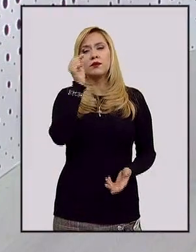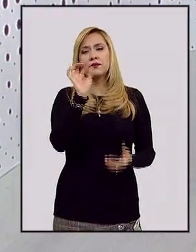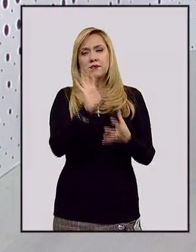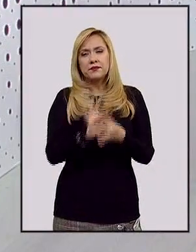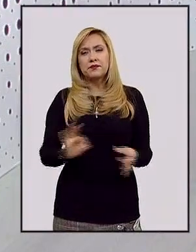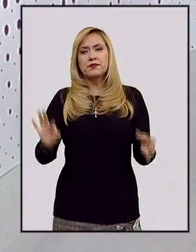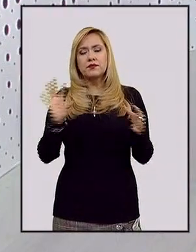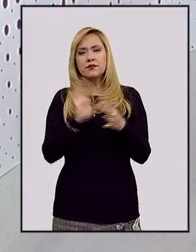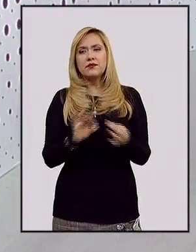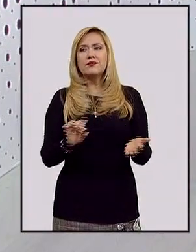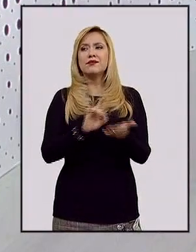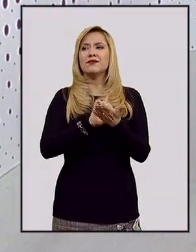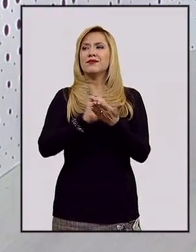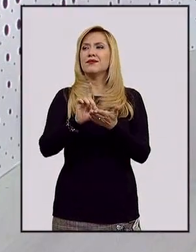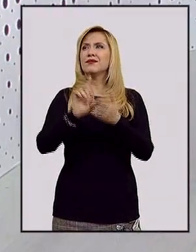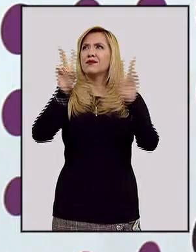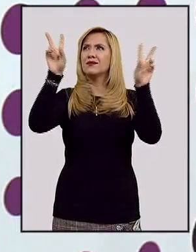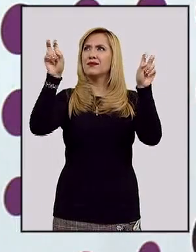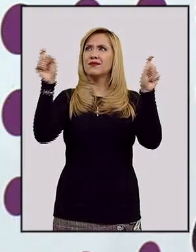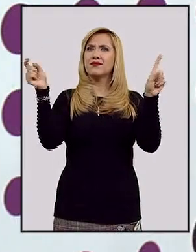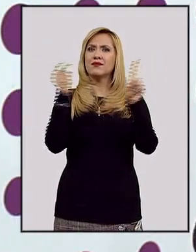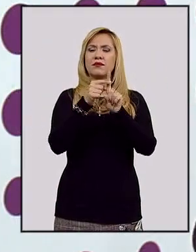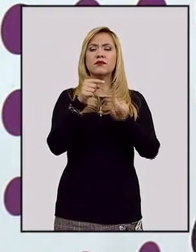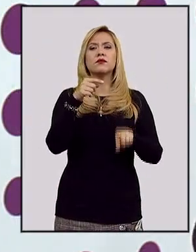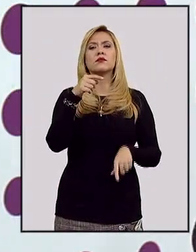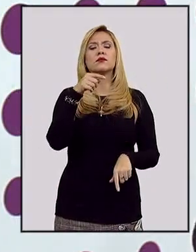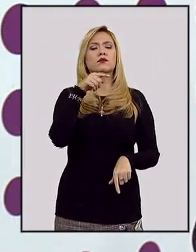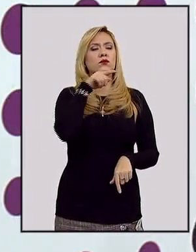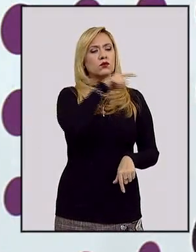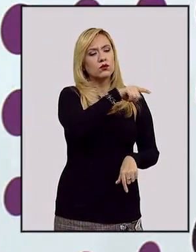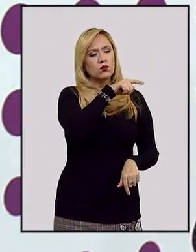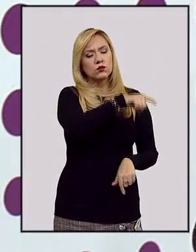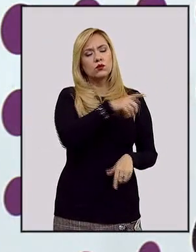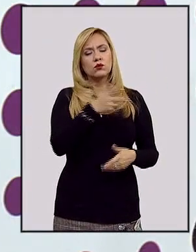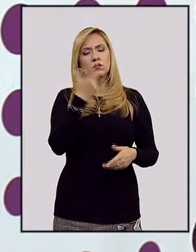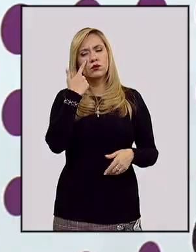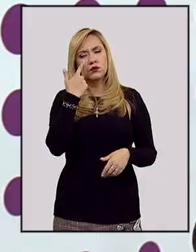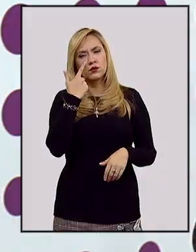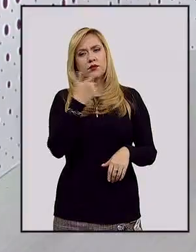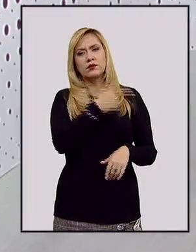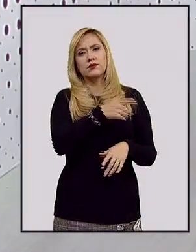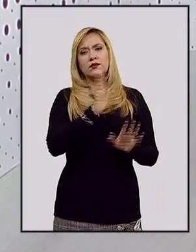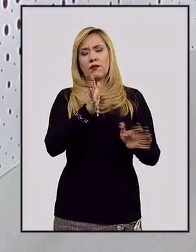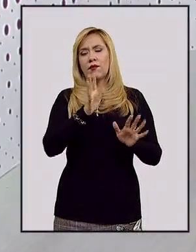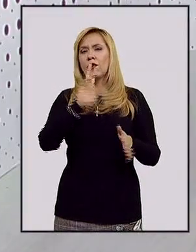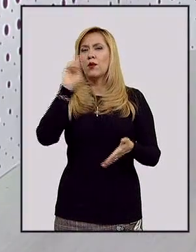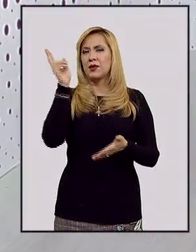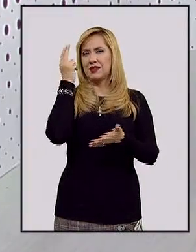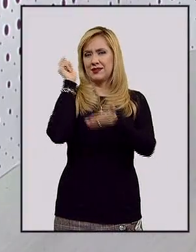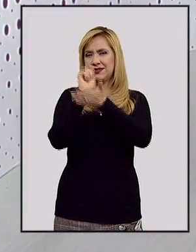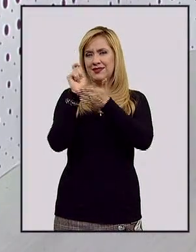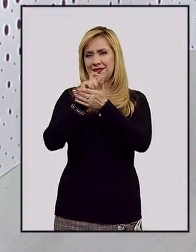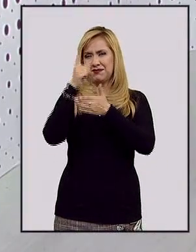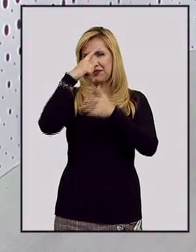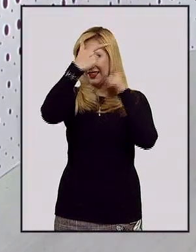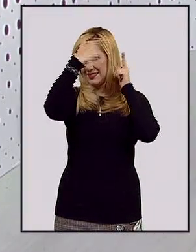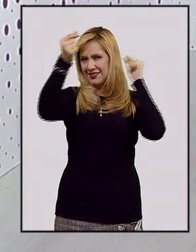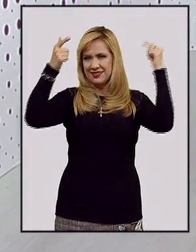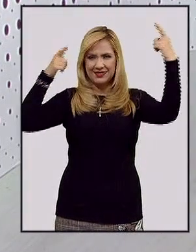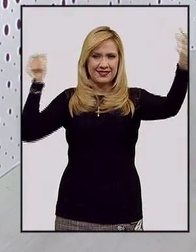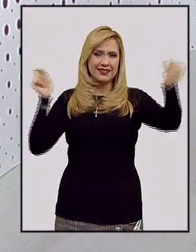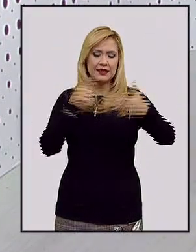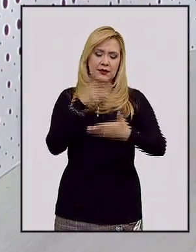de los derechos. En tu trabajo de tesis con respecto al tema de violencia